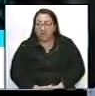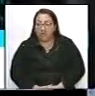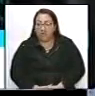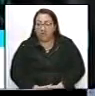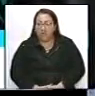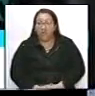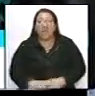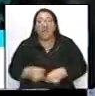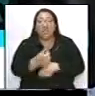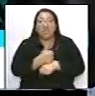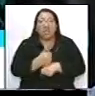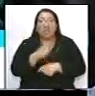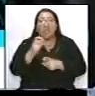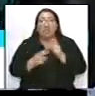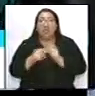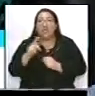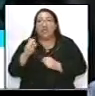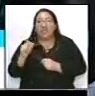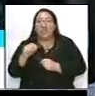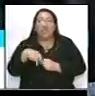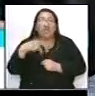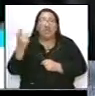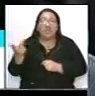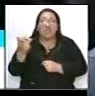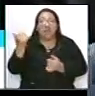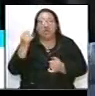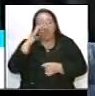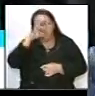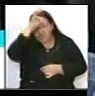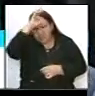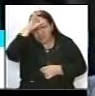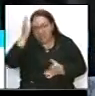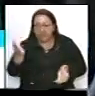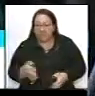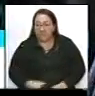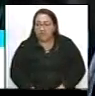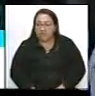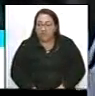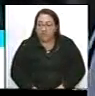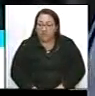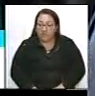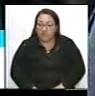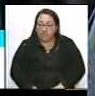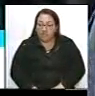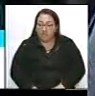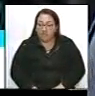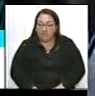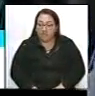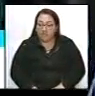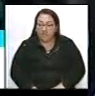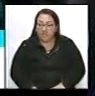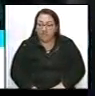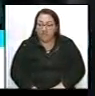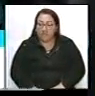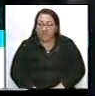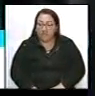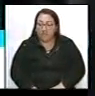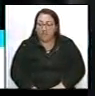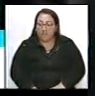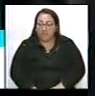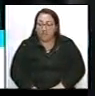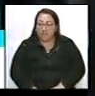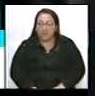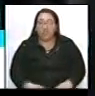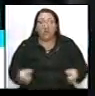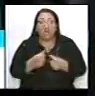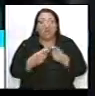técnico, después dice que un tercero y ahora dice que no sabe. Una cosa es la fiscalía, presidenta, y acá los colegas que conocen